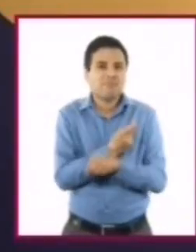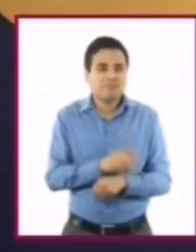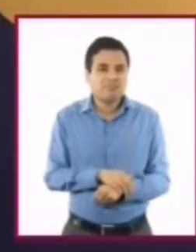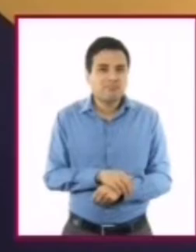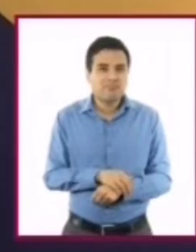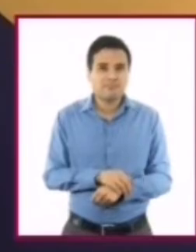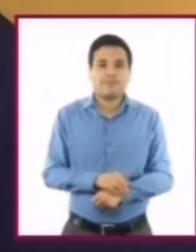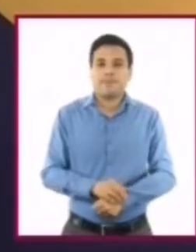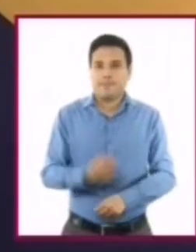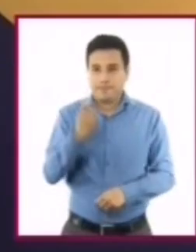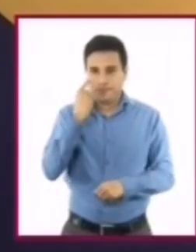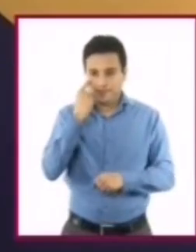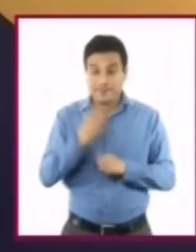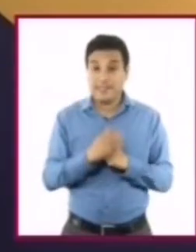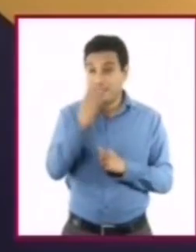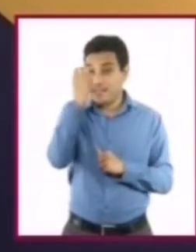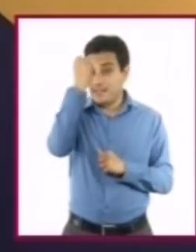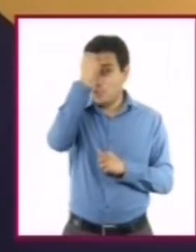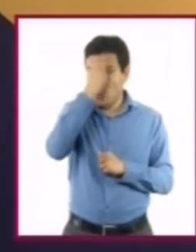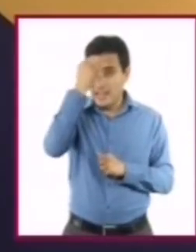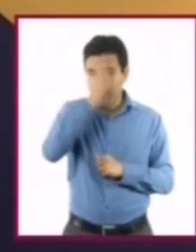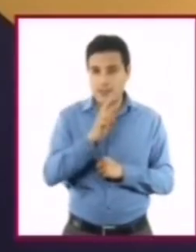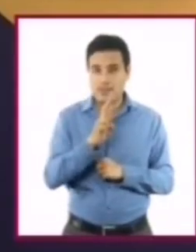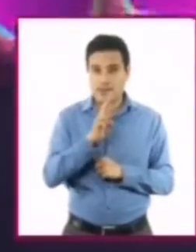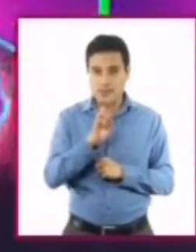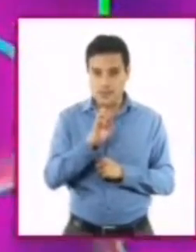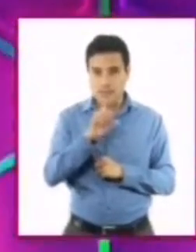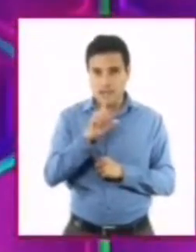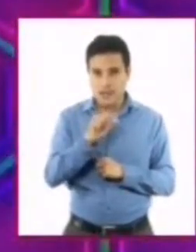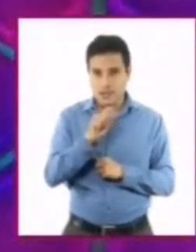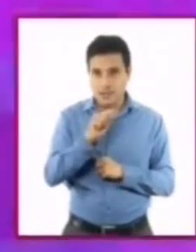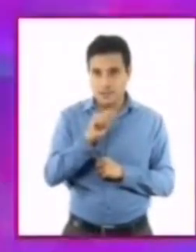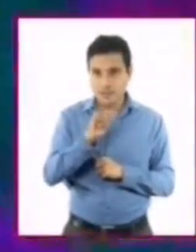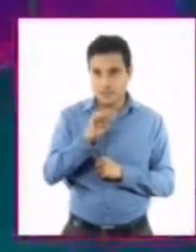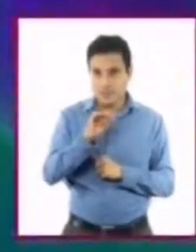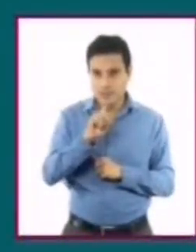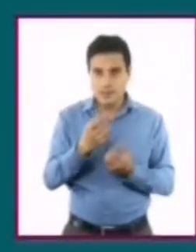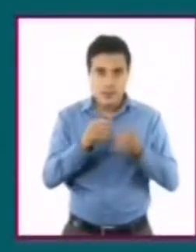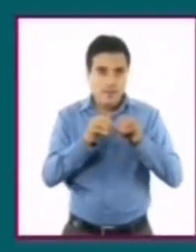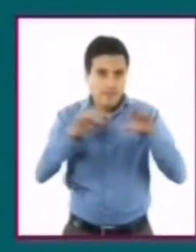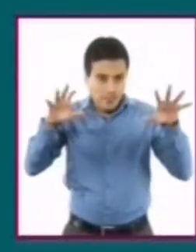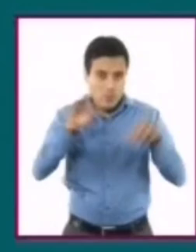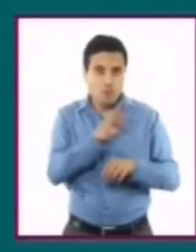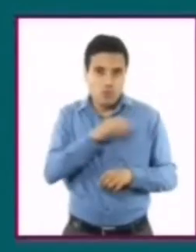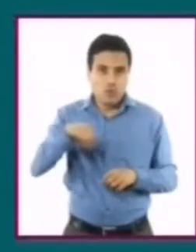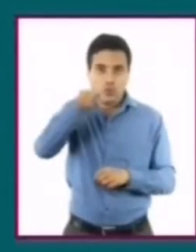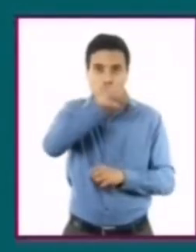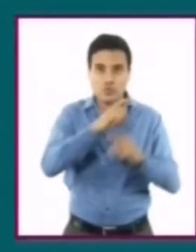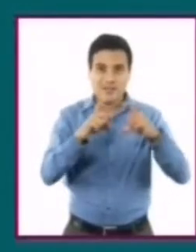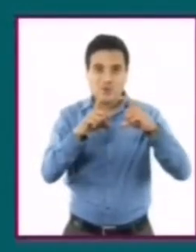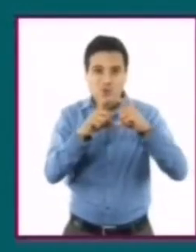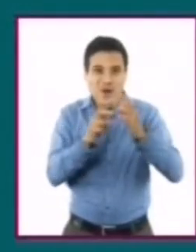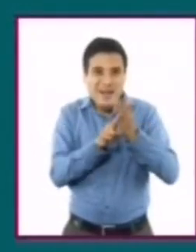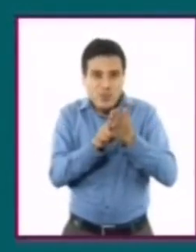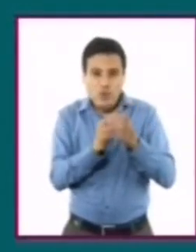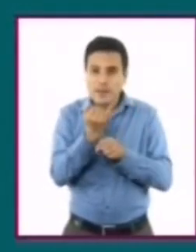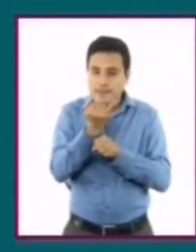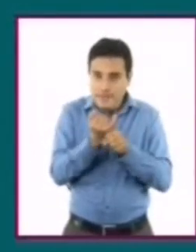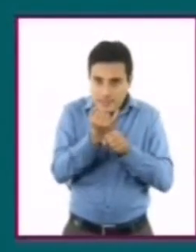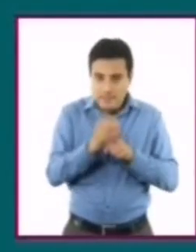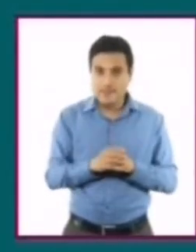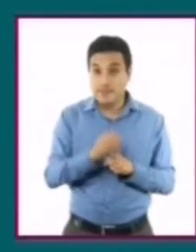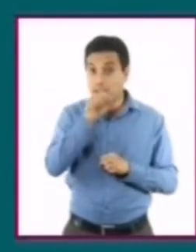Ciertamente, Ana, la teoría general de la relatividad ha permitido investigar agujeros negros, ha contribuido para